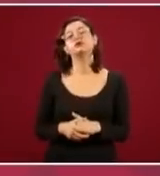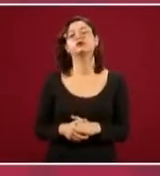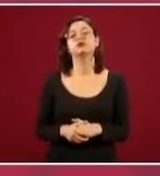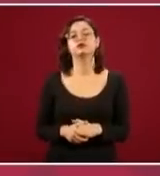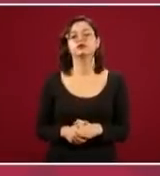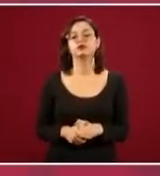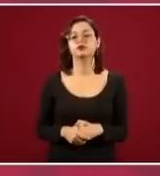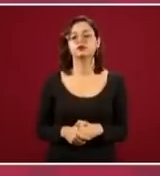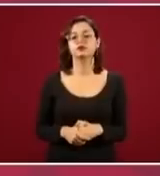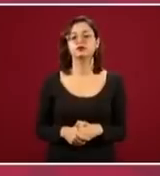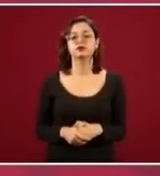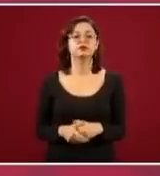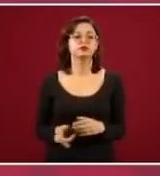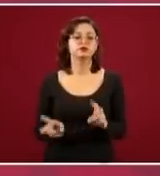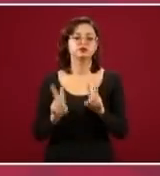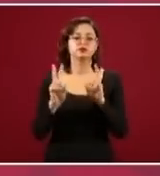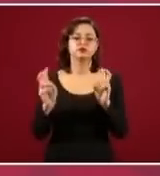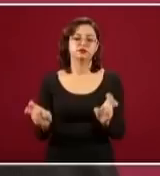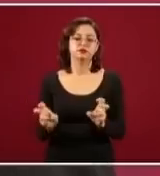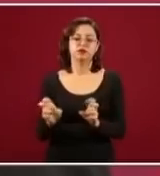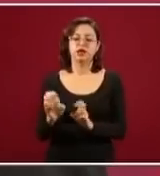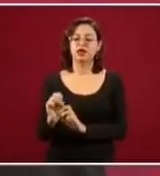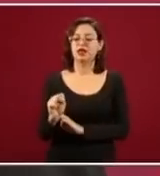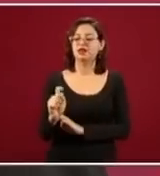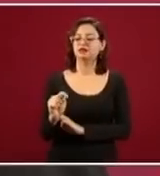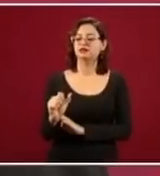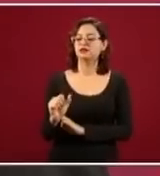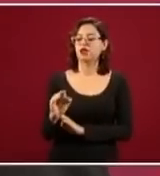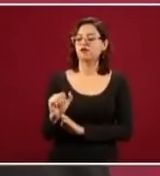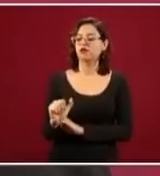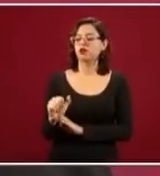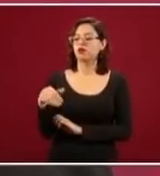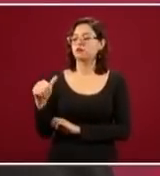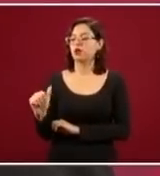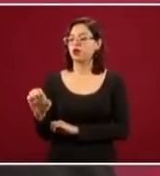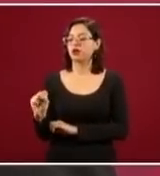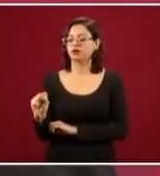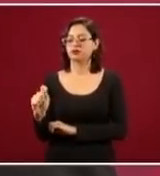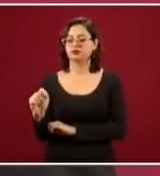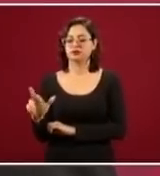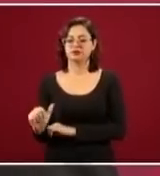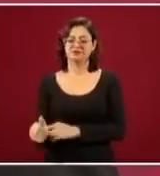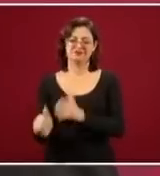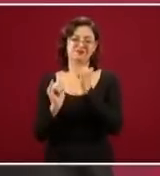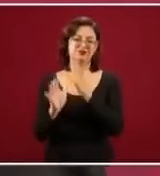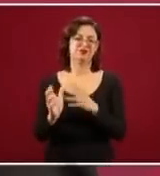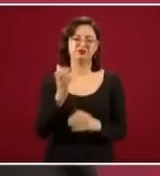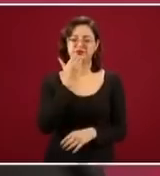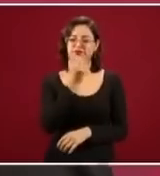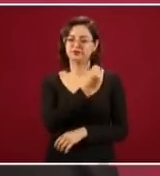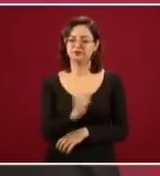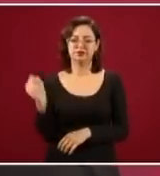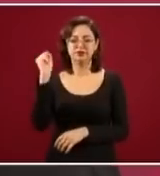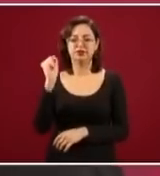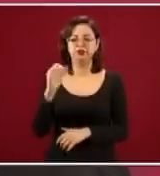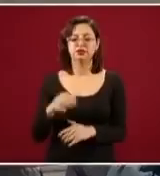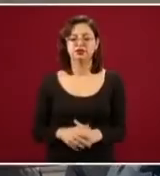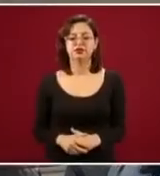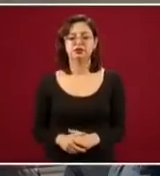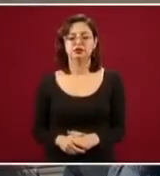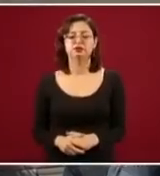estafa maestra, ya está en la fiscalía y